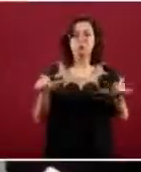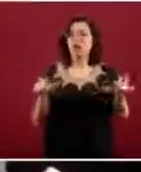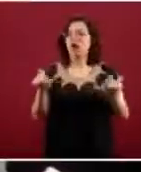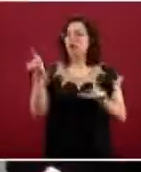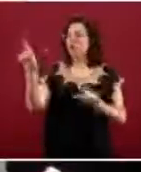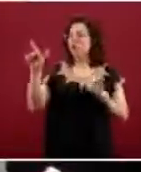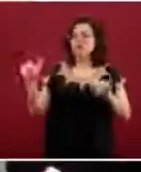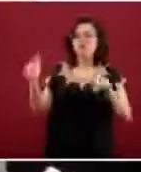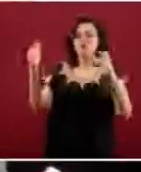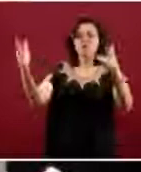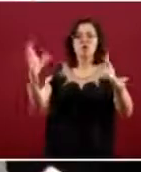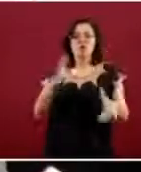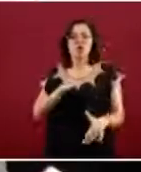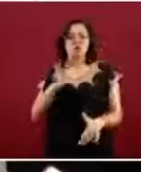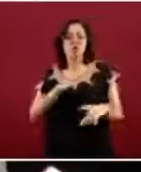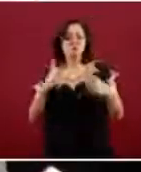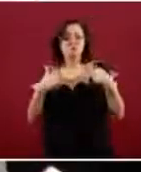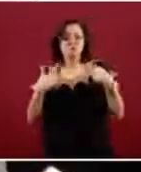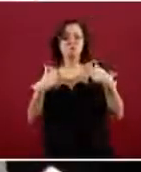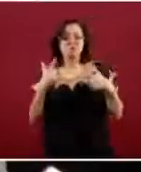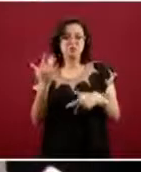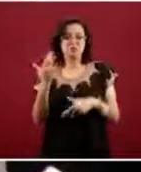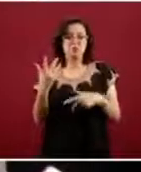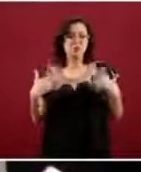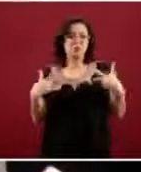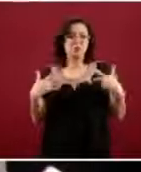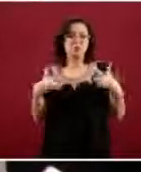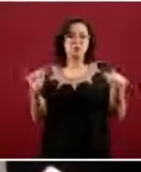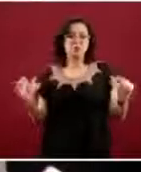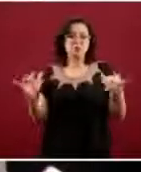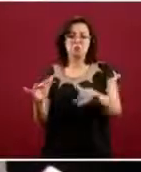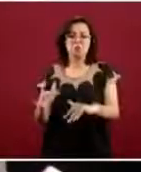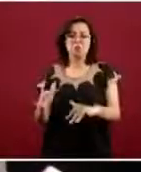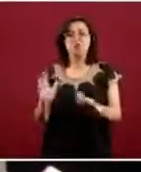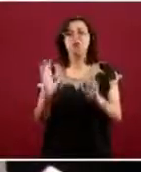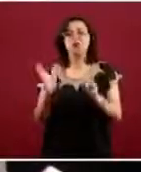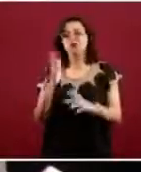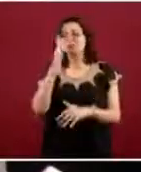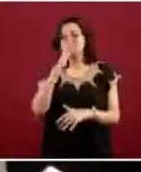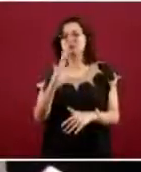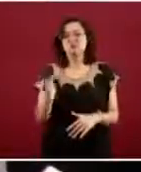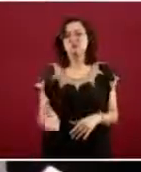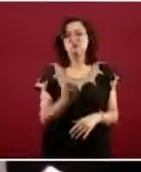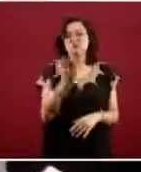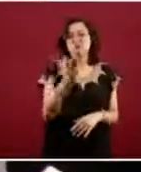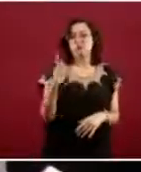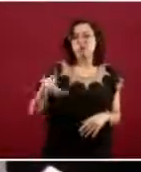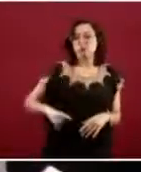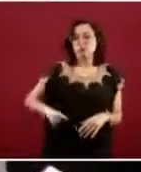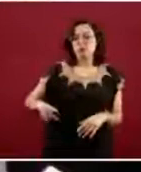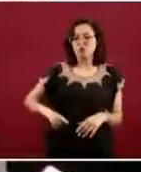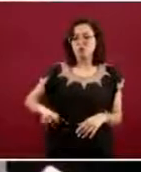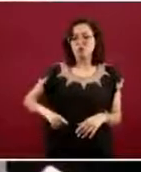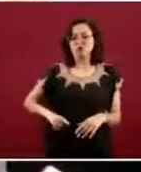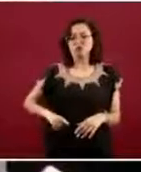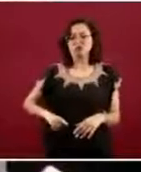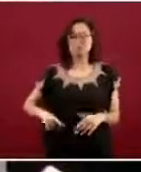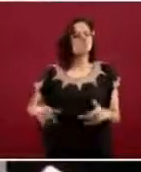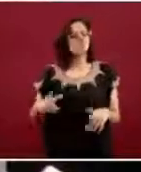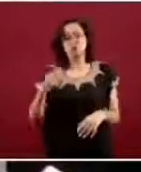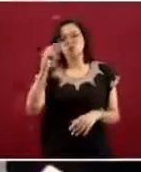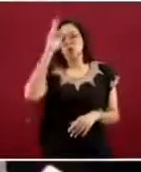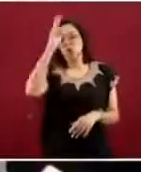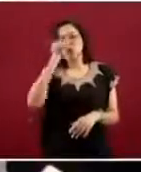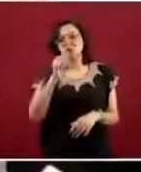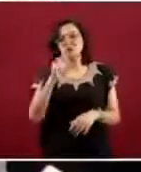afuera del Palacio Nacional hay una concentración de más de 50 personas. Sabemos que usted, que el gobierno no está a favor de